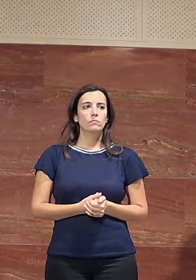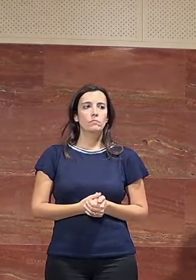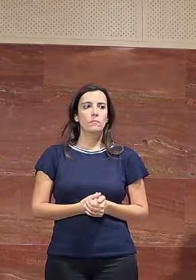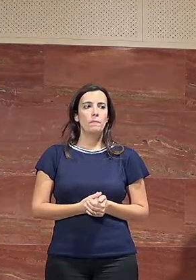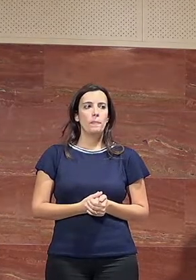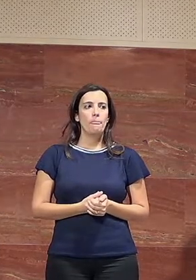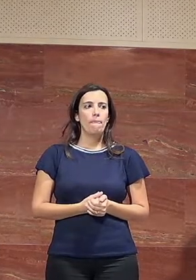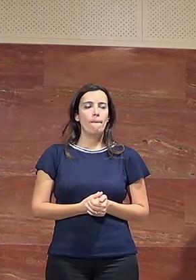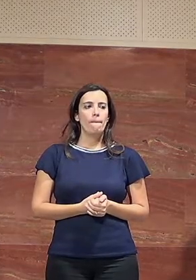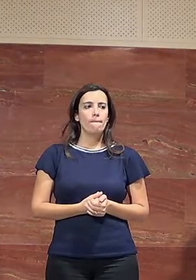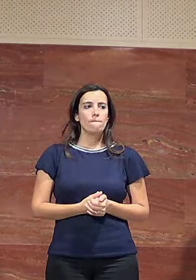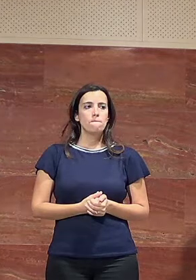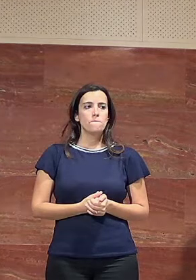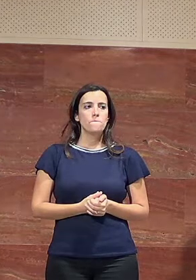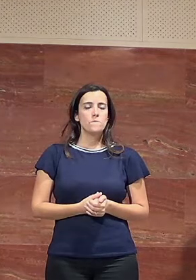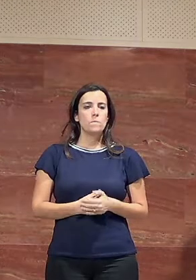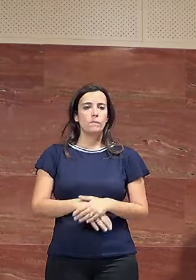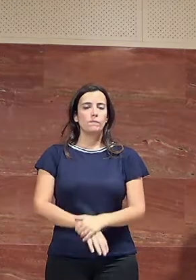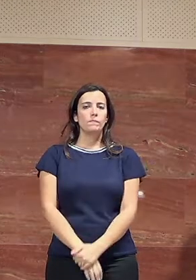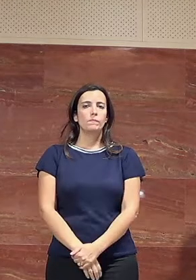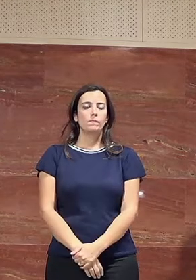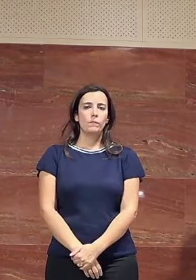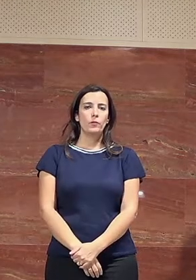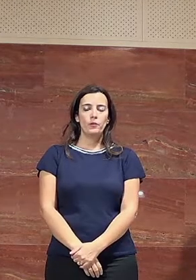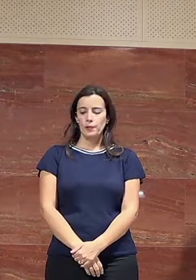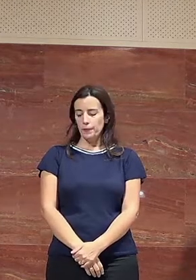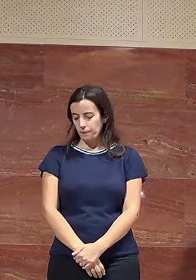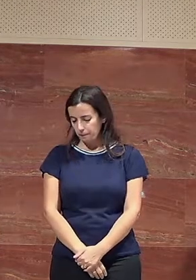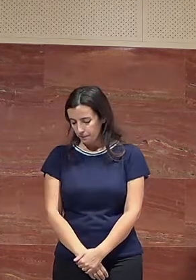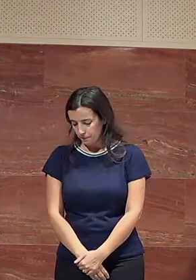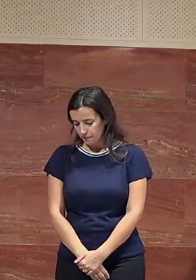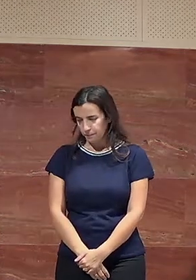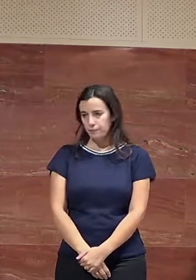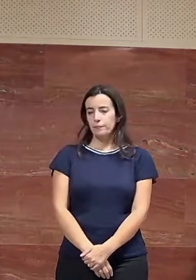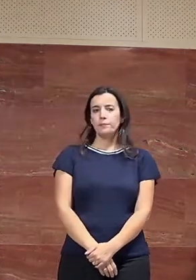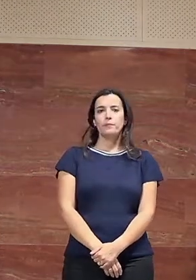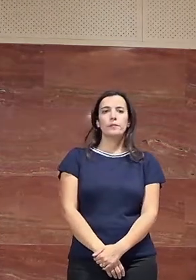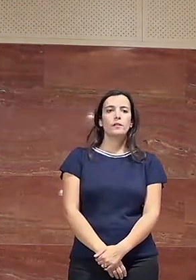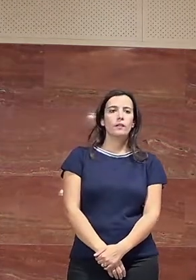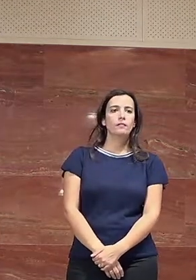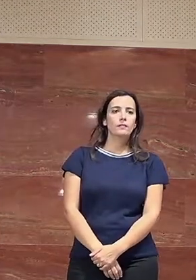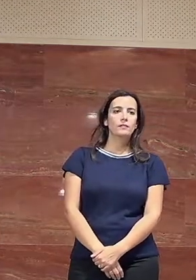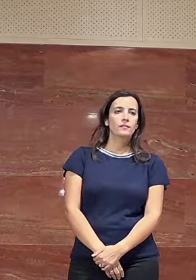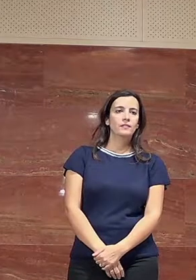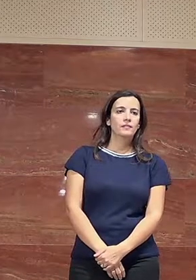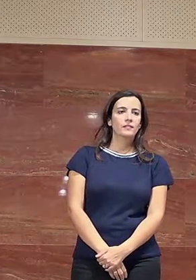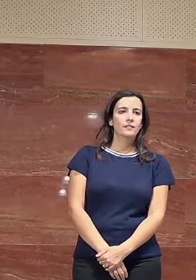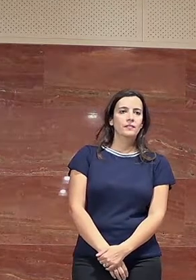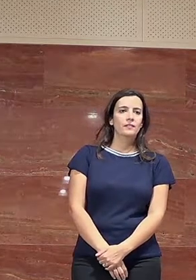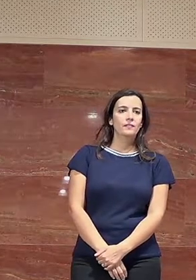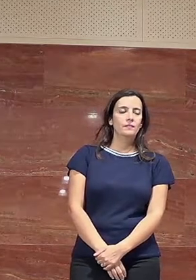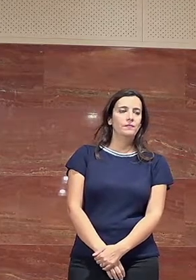antes de dar el visto bueno. Sí, por ahí tenemos una. Espera un momento que te van a pasar el micrófono y así. Te van a